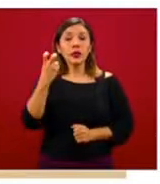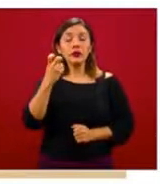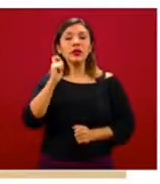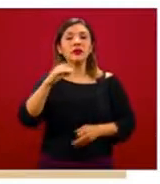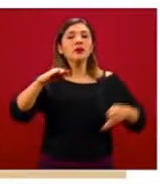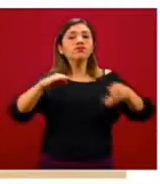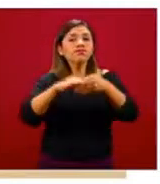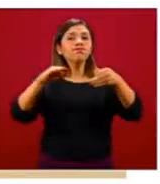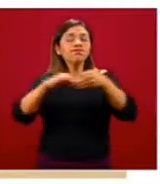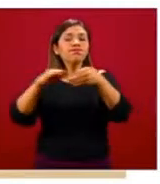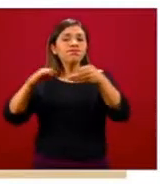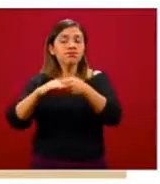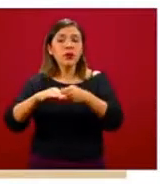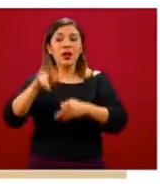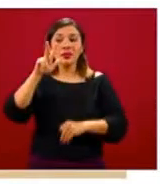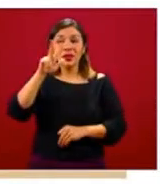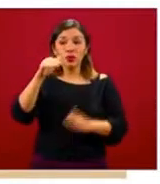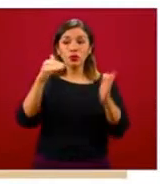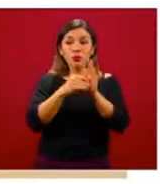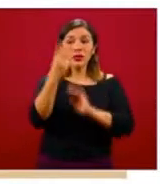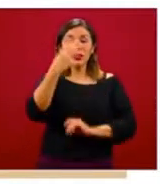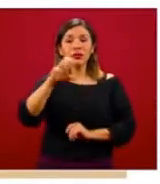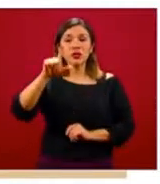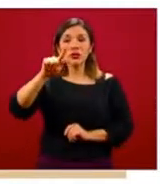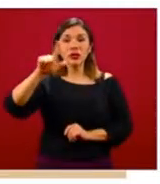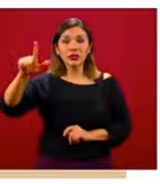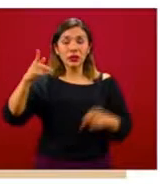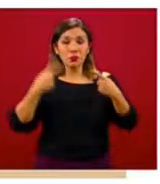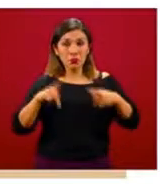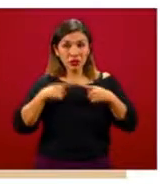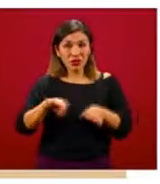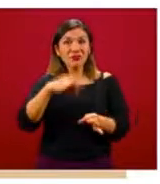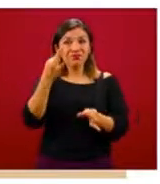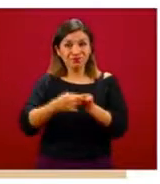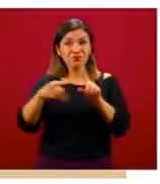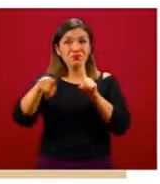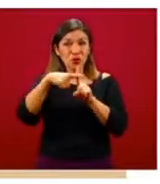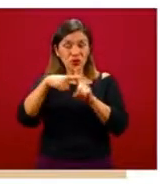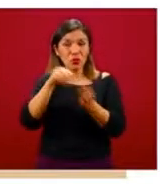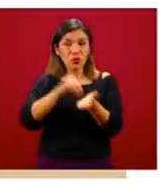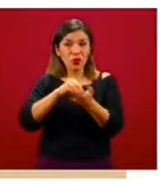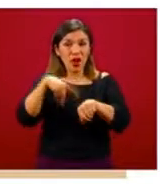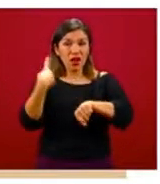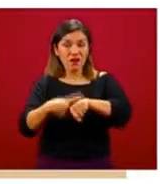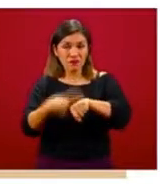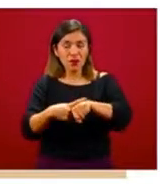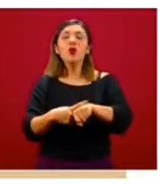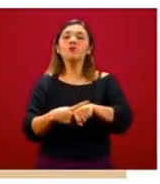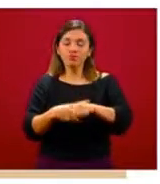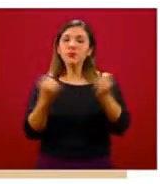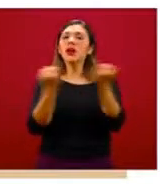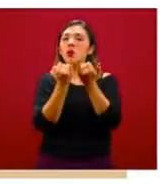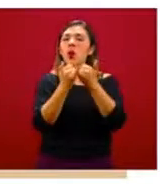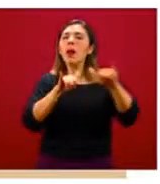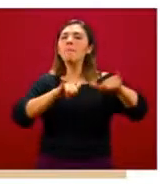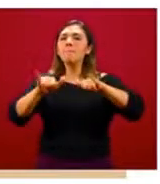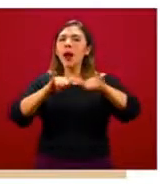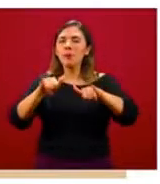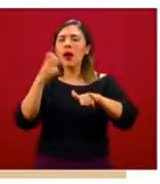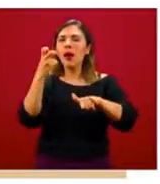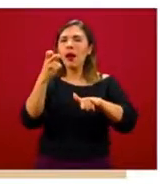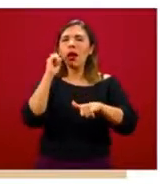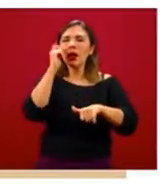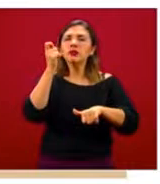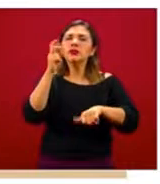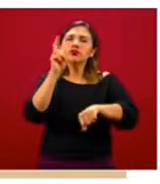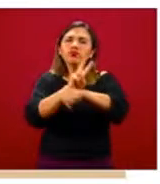we can see the acumulada de estos cumulative incidency 18.377 casos of activos. these Igual, este es un mapa 18,377 móvil, no